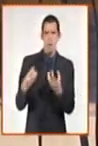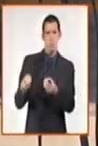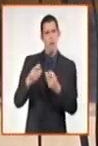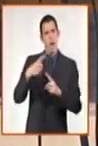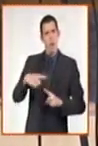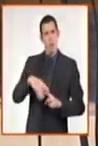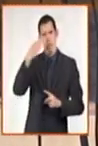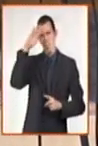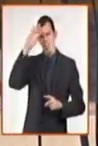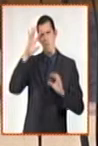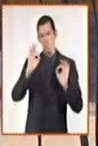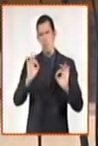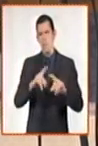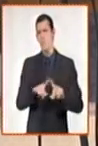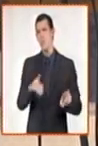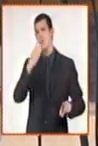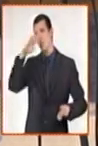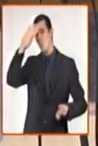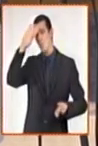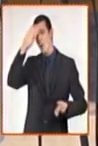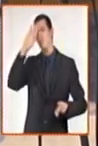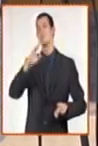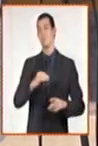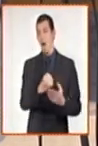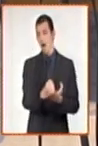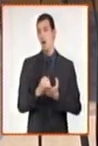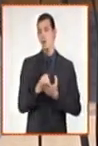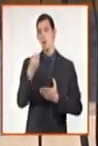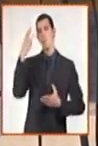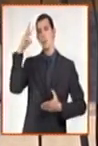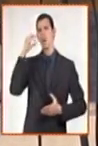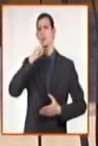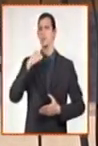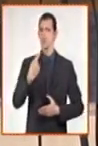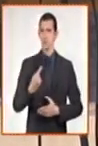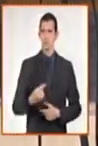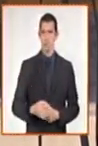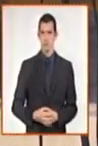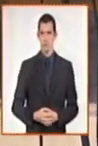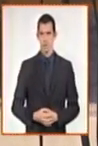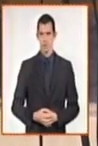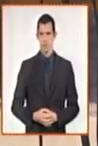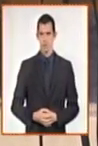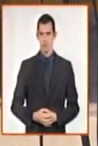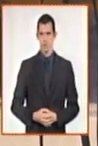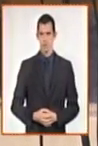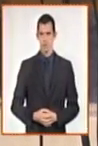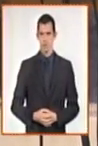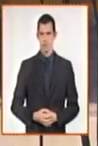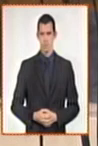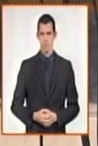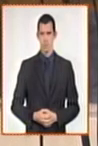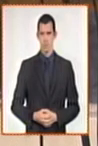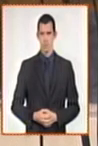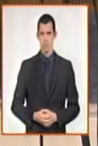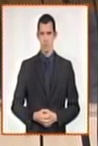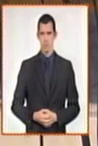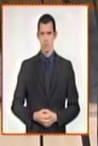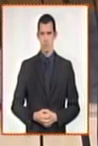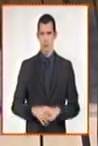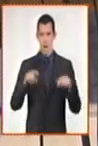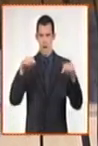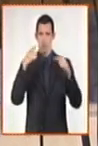como también Cuba nos está ayudando. Poco más tarde, en este mismo